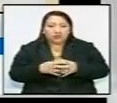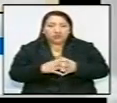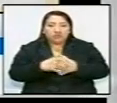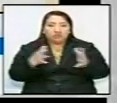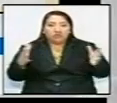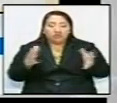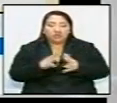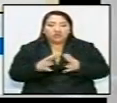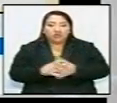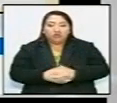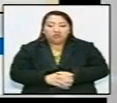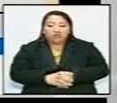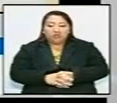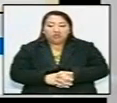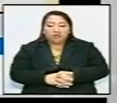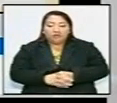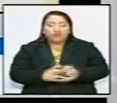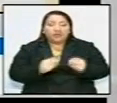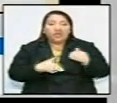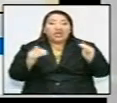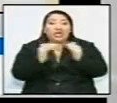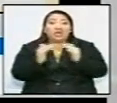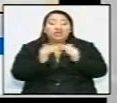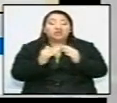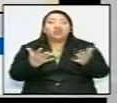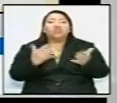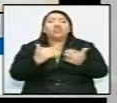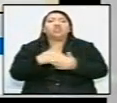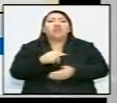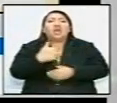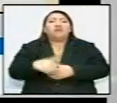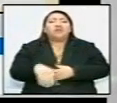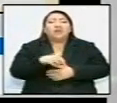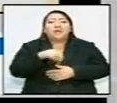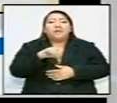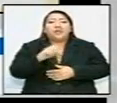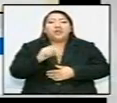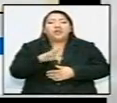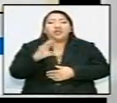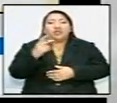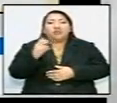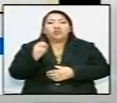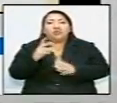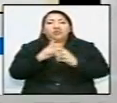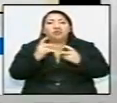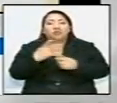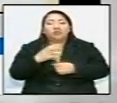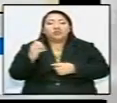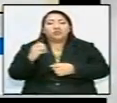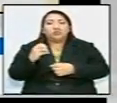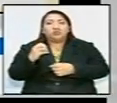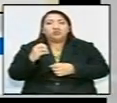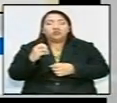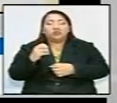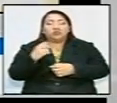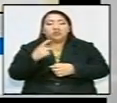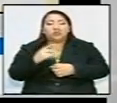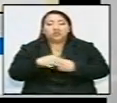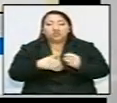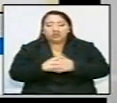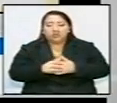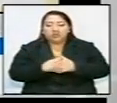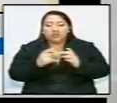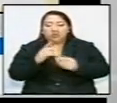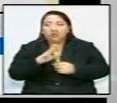extremo que vivió en el inmueble ubicado en la avenida del Pinar 520, departamento, dice,